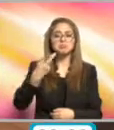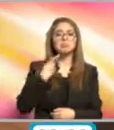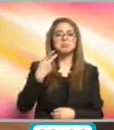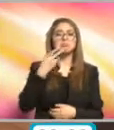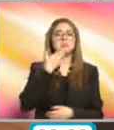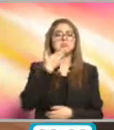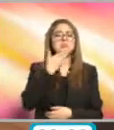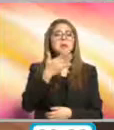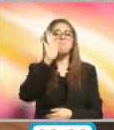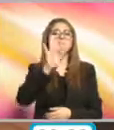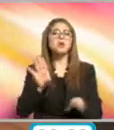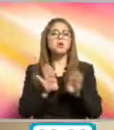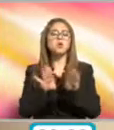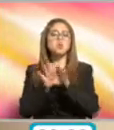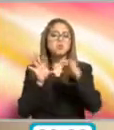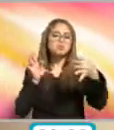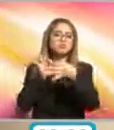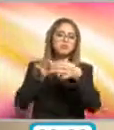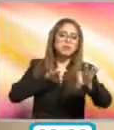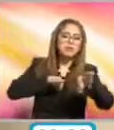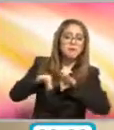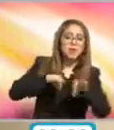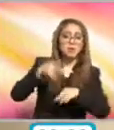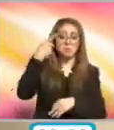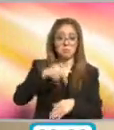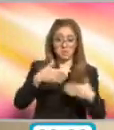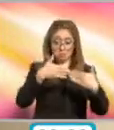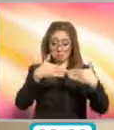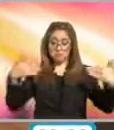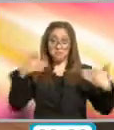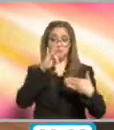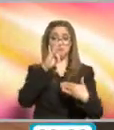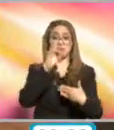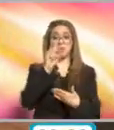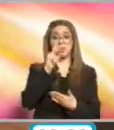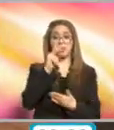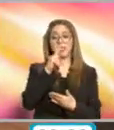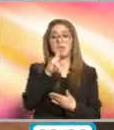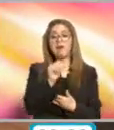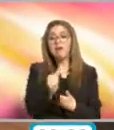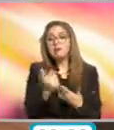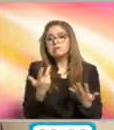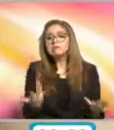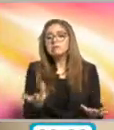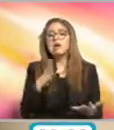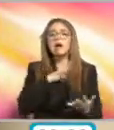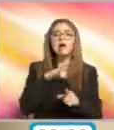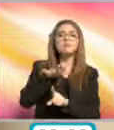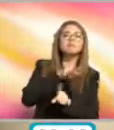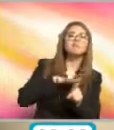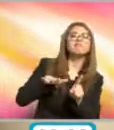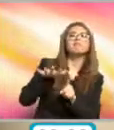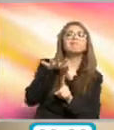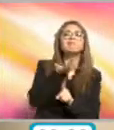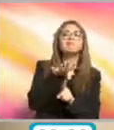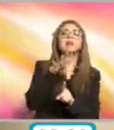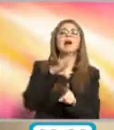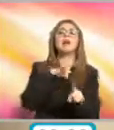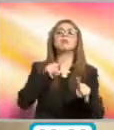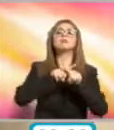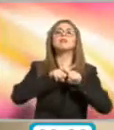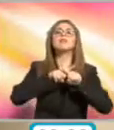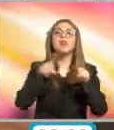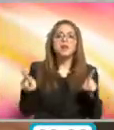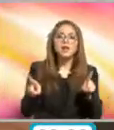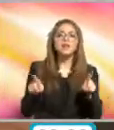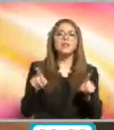Y en el particular sobre el tema de la frontera, pues es una región. De hecho, yo pensaría que ahí tenemos una región diferente a lo